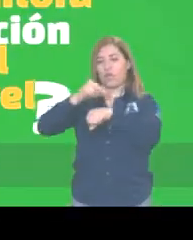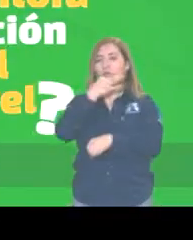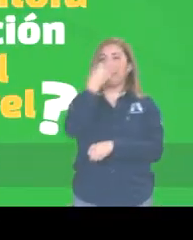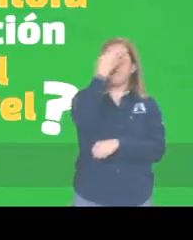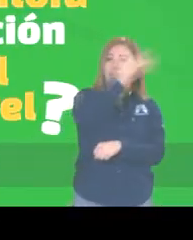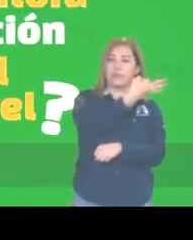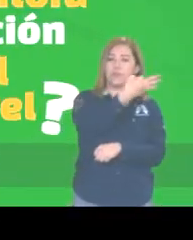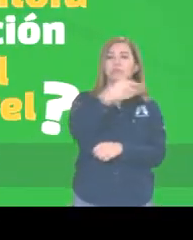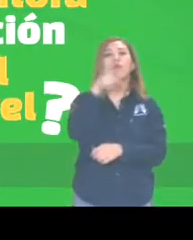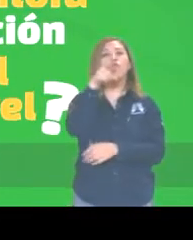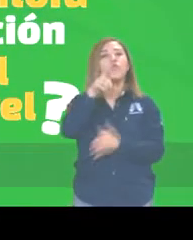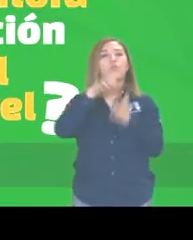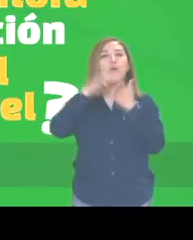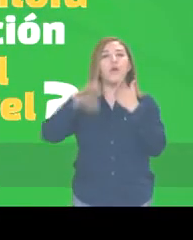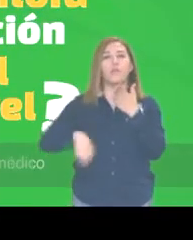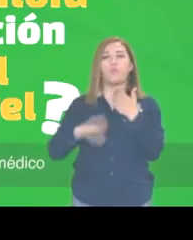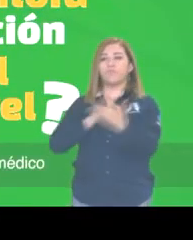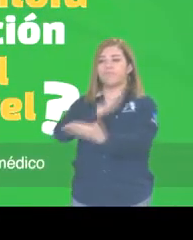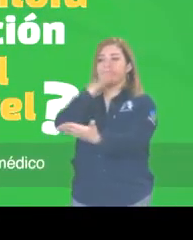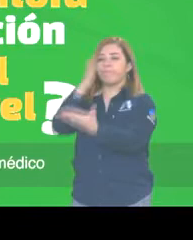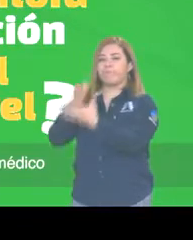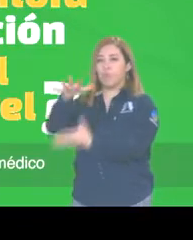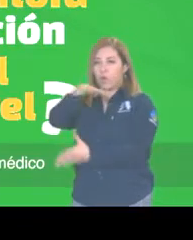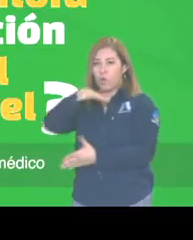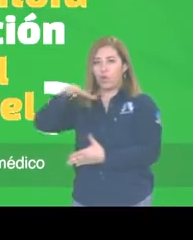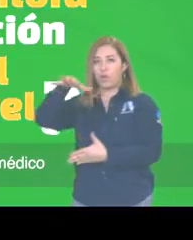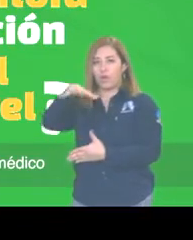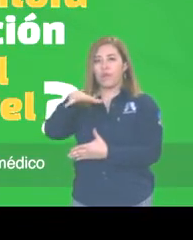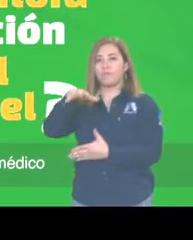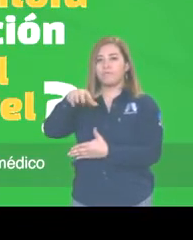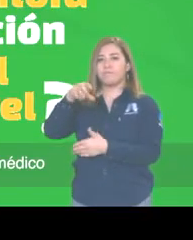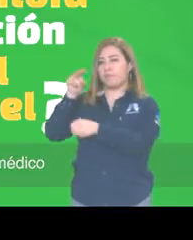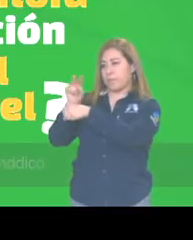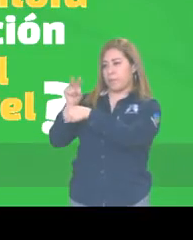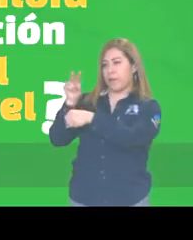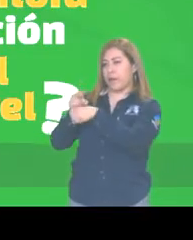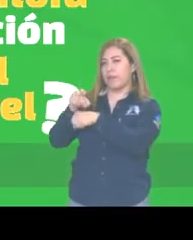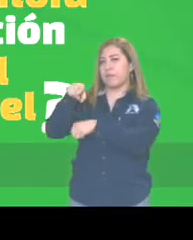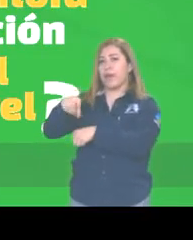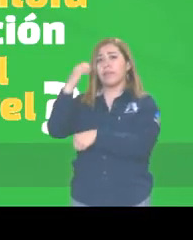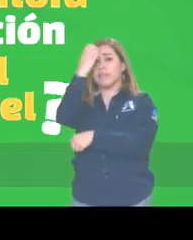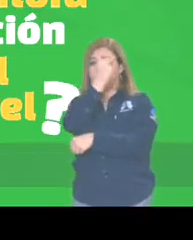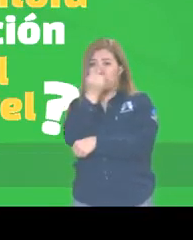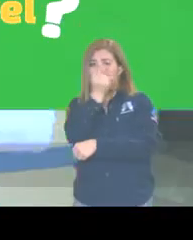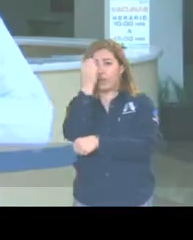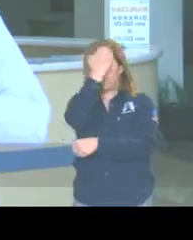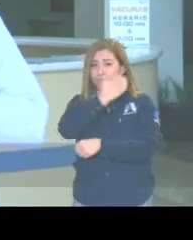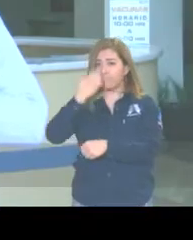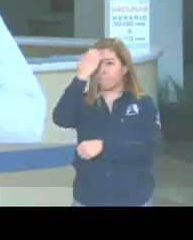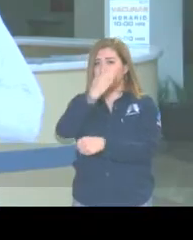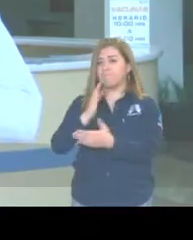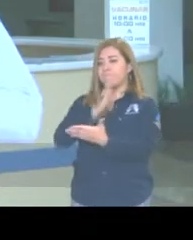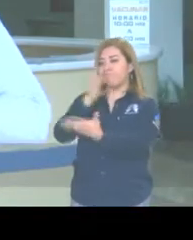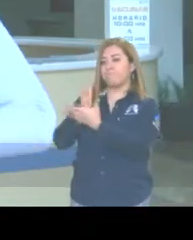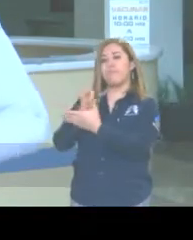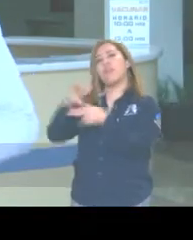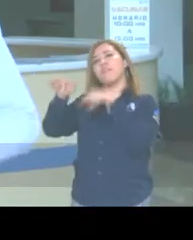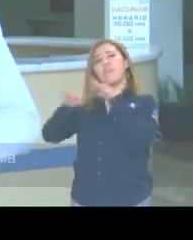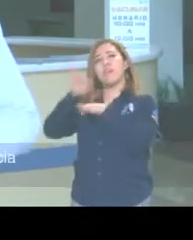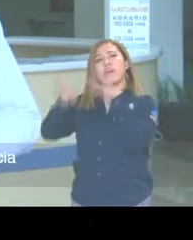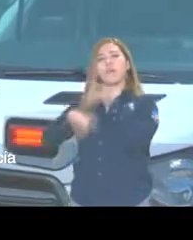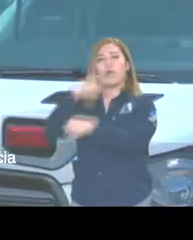el caso de que tú hayas acudido a una unidad monitora y que después de la valoración y a criterio médico requieras de internamiento en un hospital de segundo